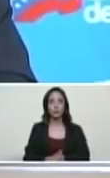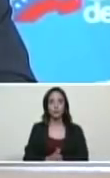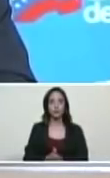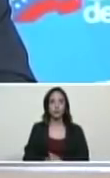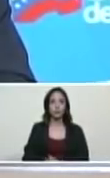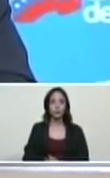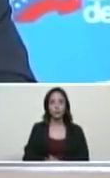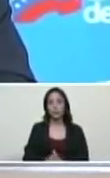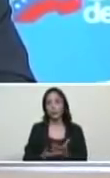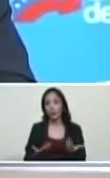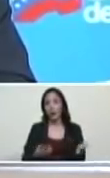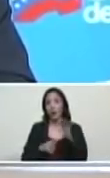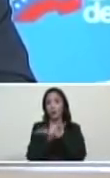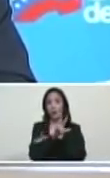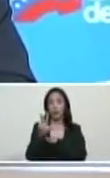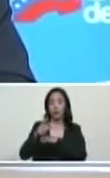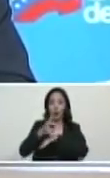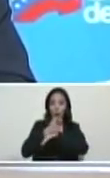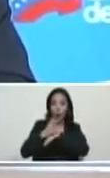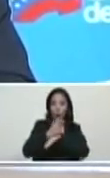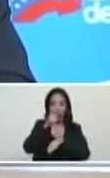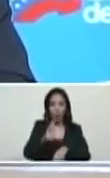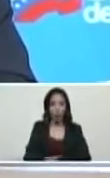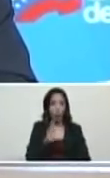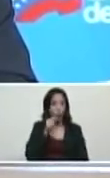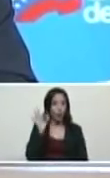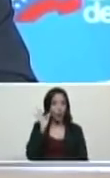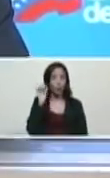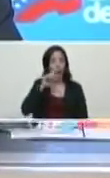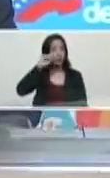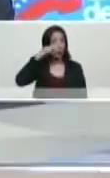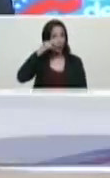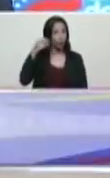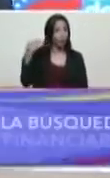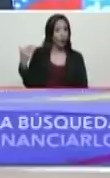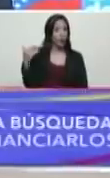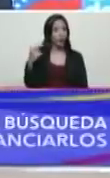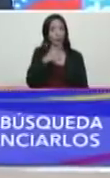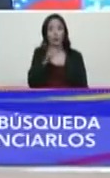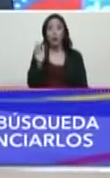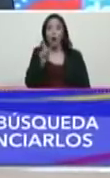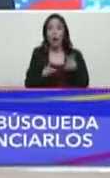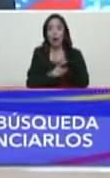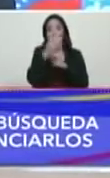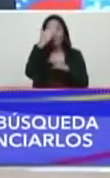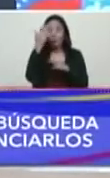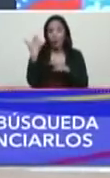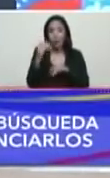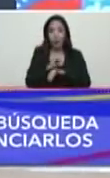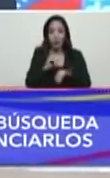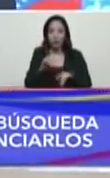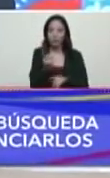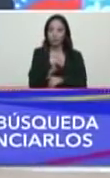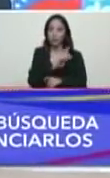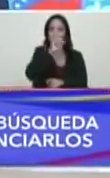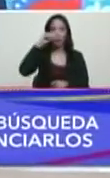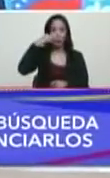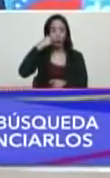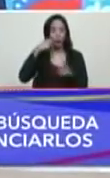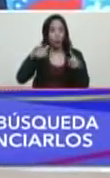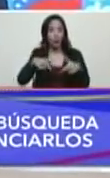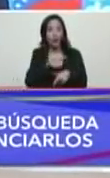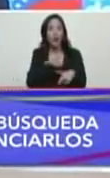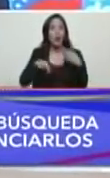De los 23 gobernadores del país, deben recordar el mundo, por si alguien se le olvida. La revolución